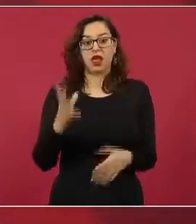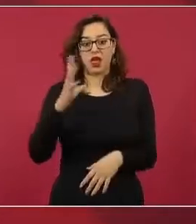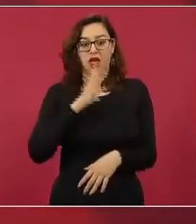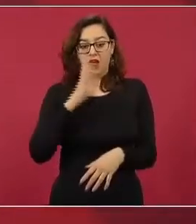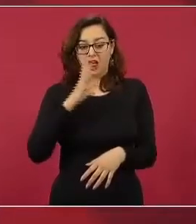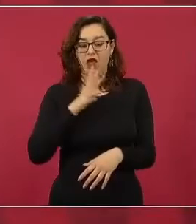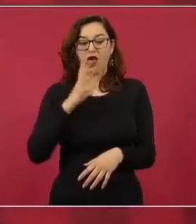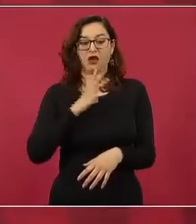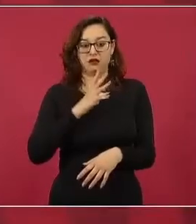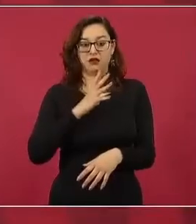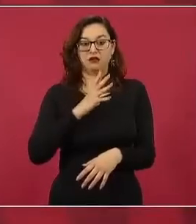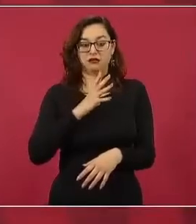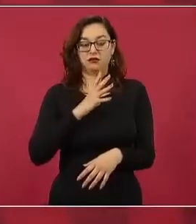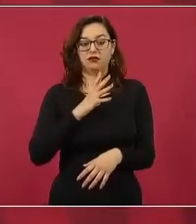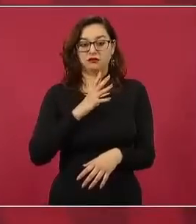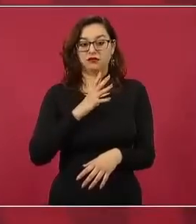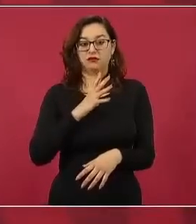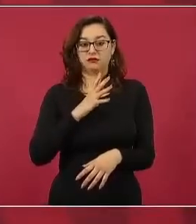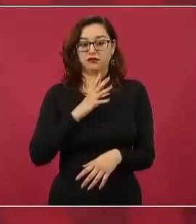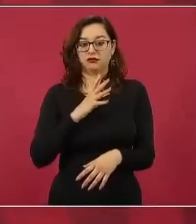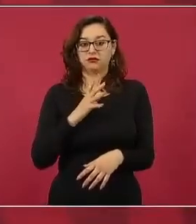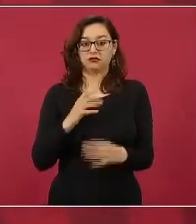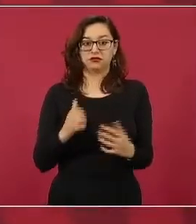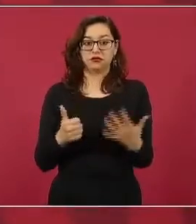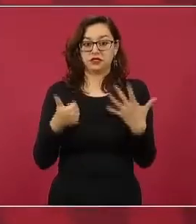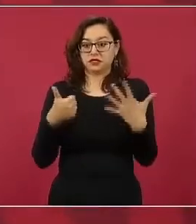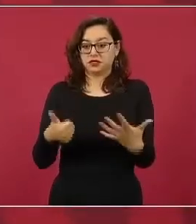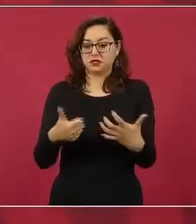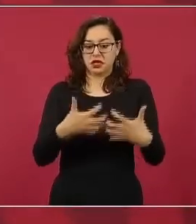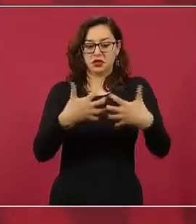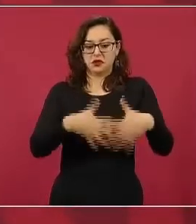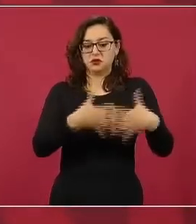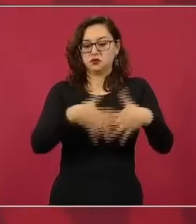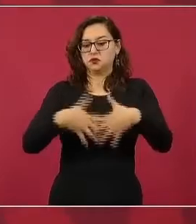hidroeléctricas pertenecen a la Comisión Federal de Electricidad,